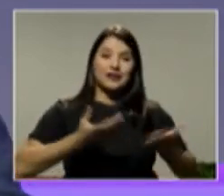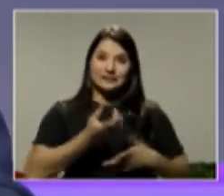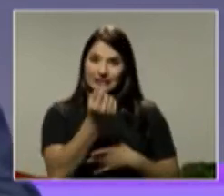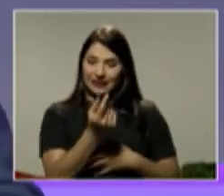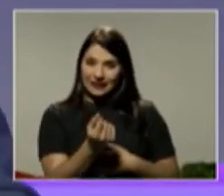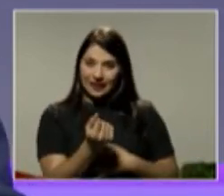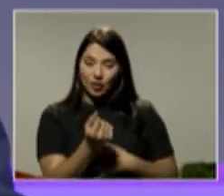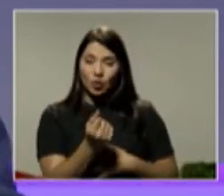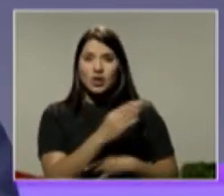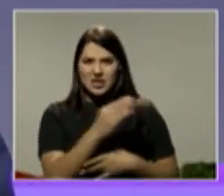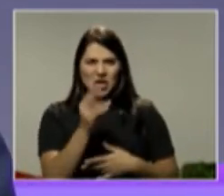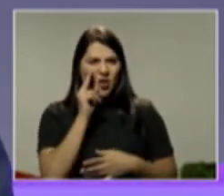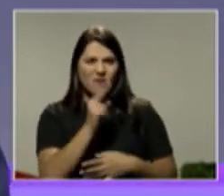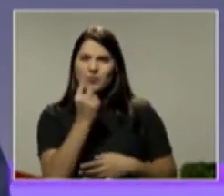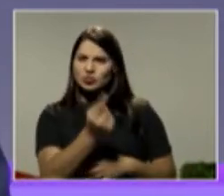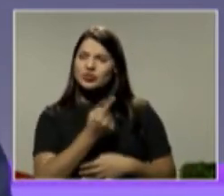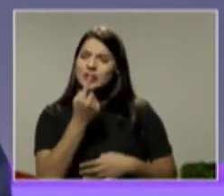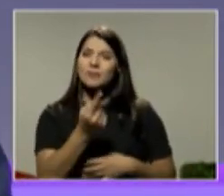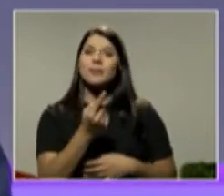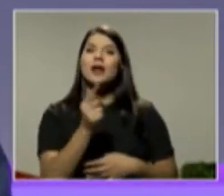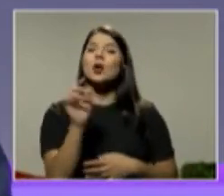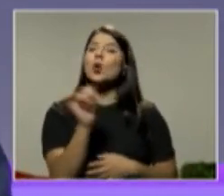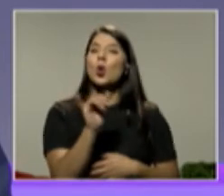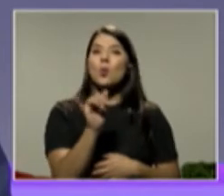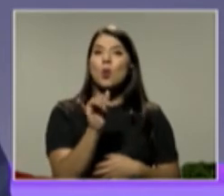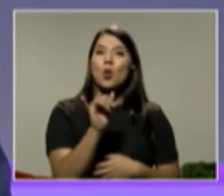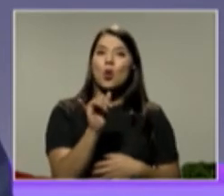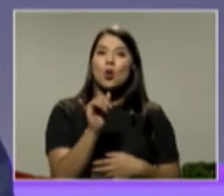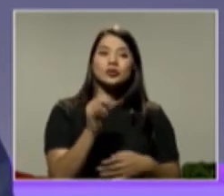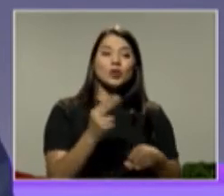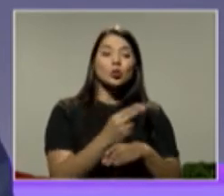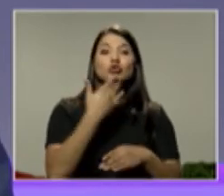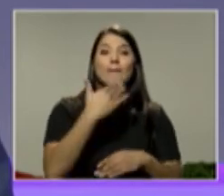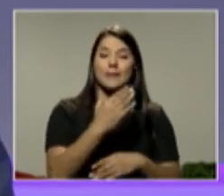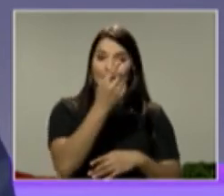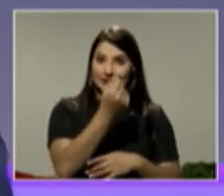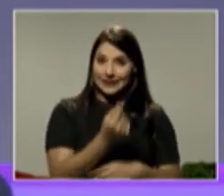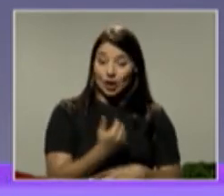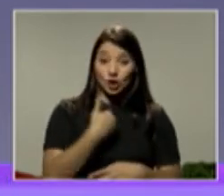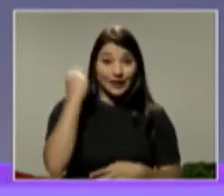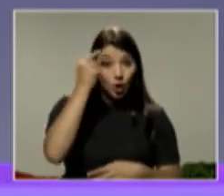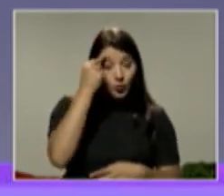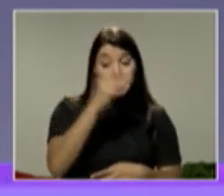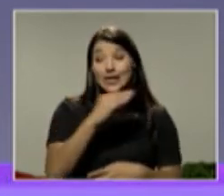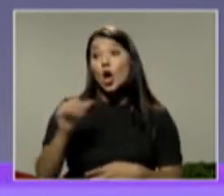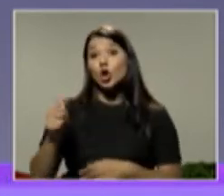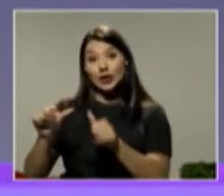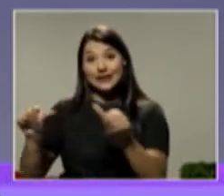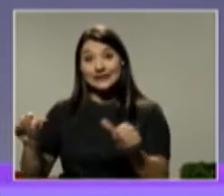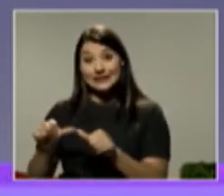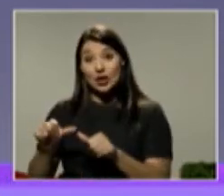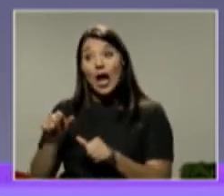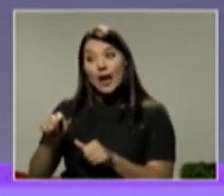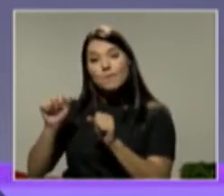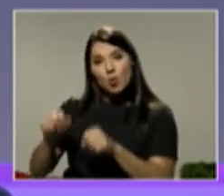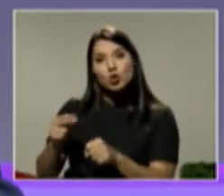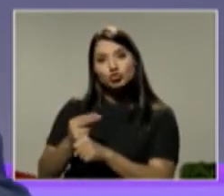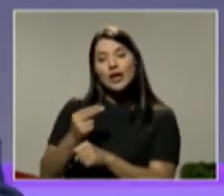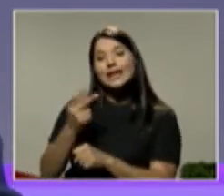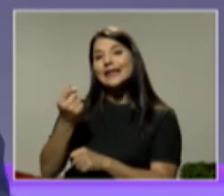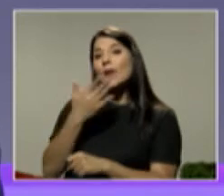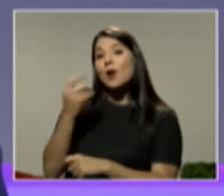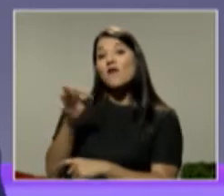y lo vemos permanentemente como se malinvierte el recurso, y en otras áreas donde podríamos invertirlo de una mejor